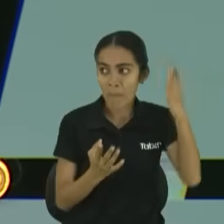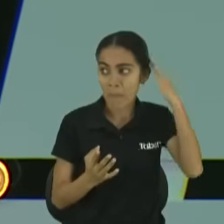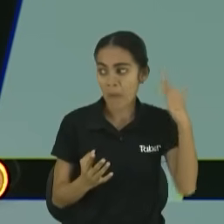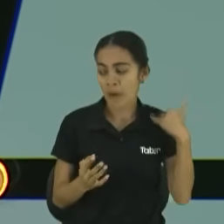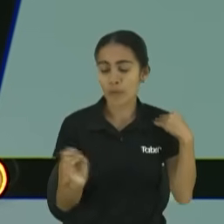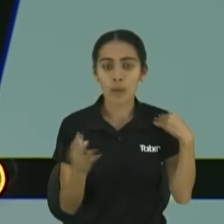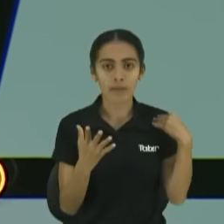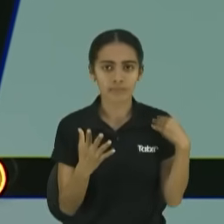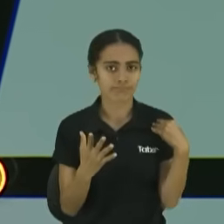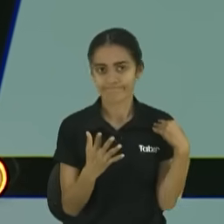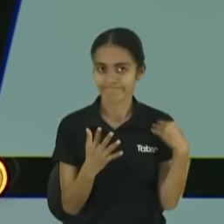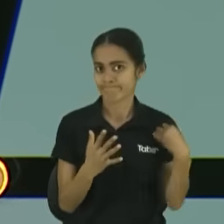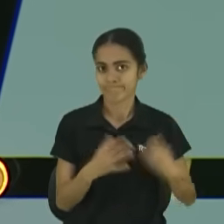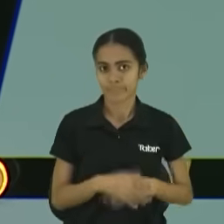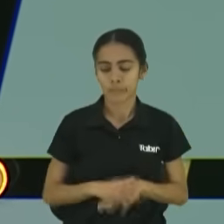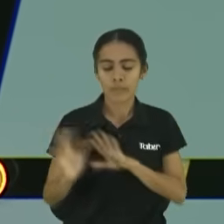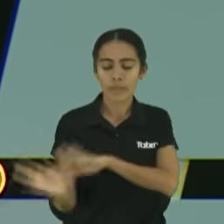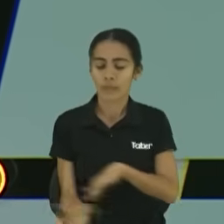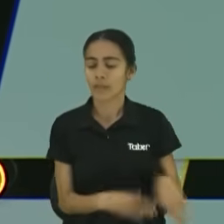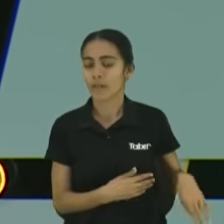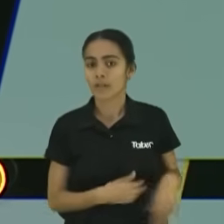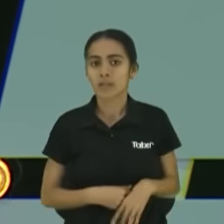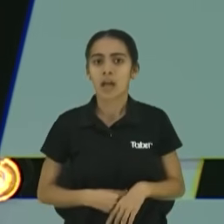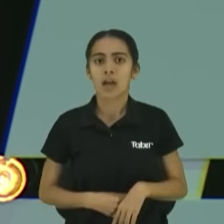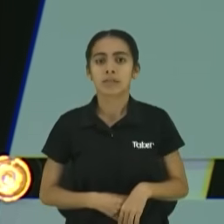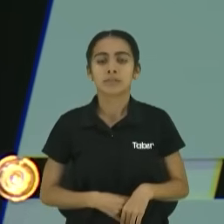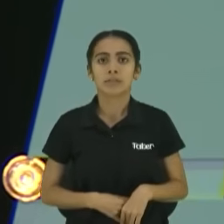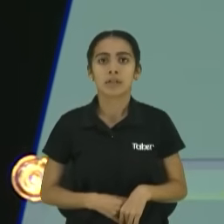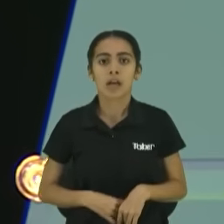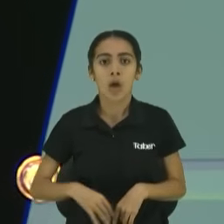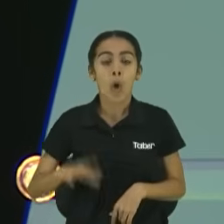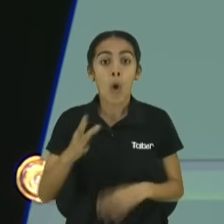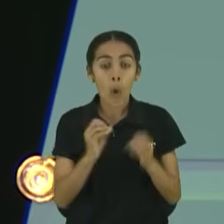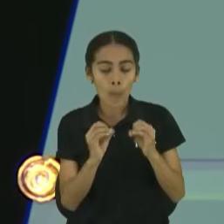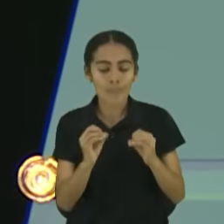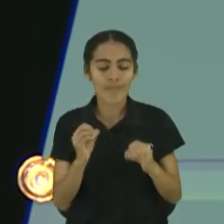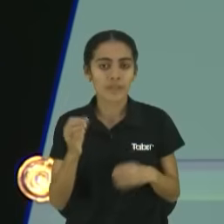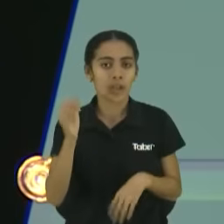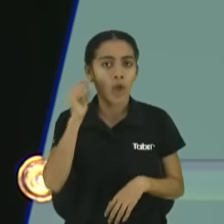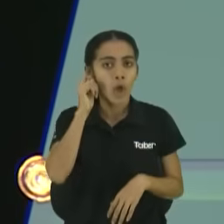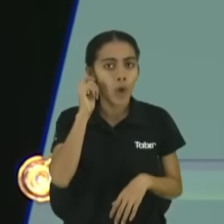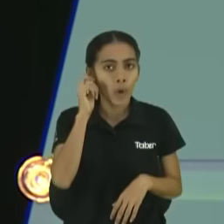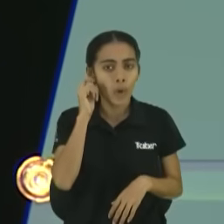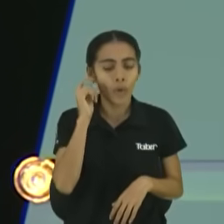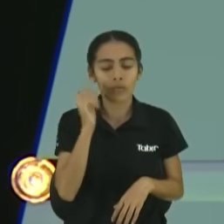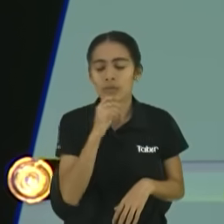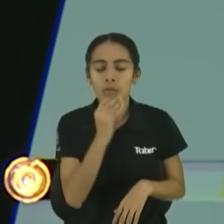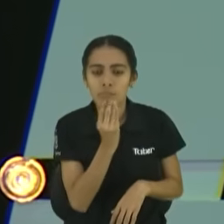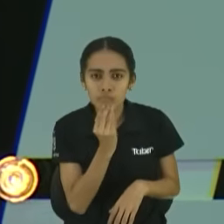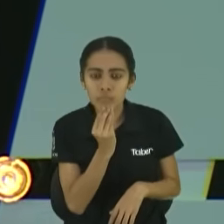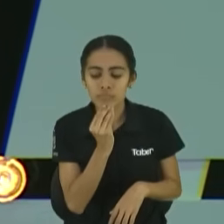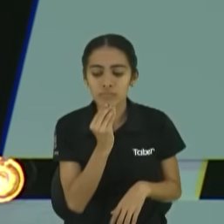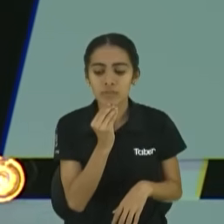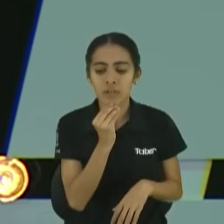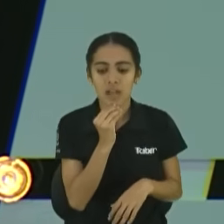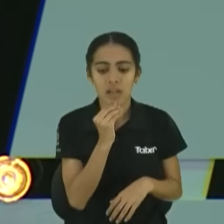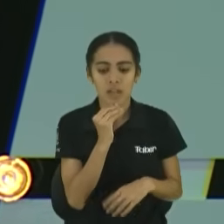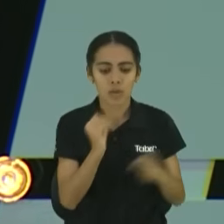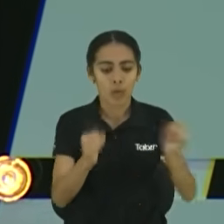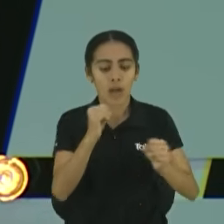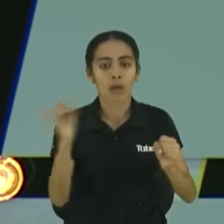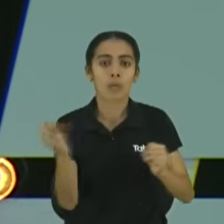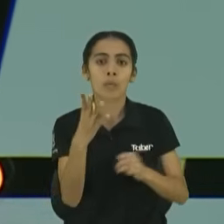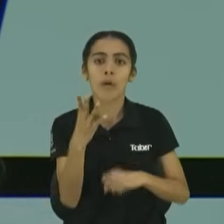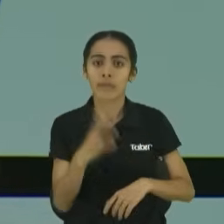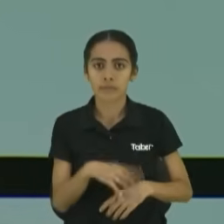ahogar. Es así, el hombre se siente viejo, quiero un carro rojo. Ah, va. No importa que sea un Kia, pero rojo. ¿Por qué te, me